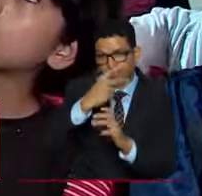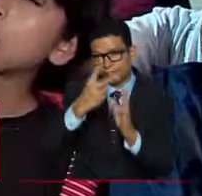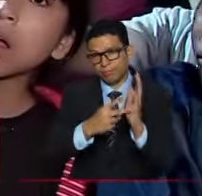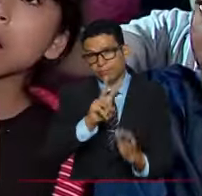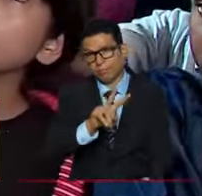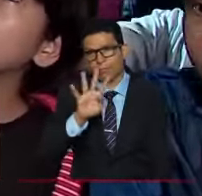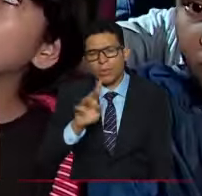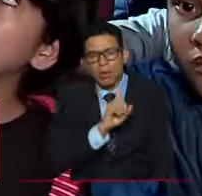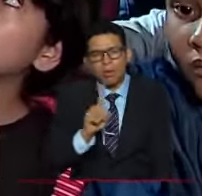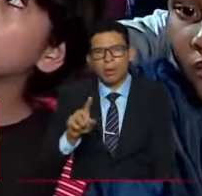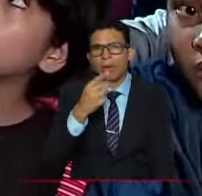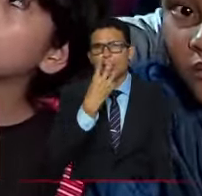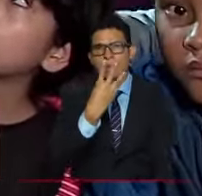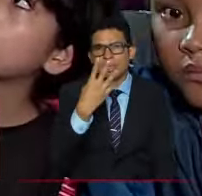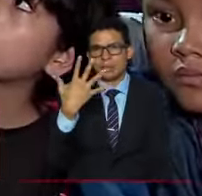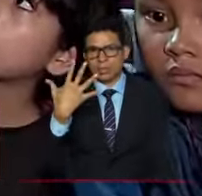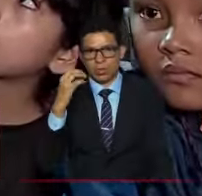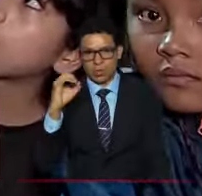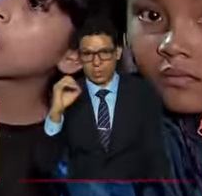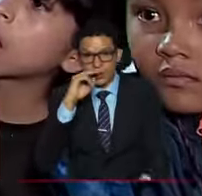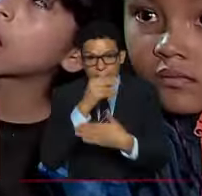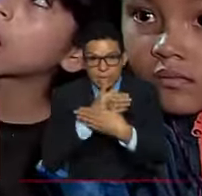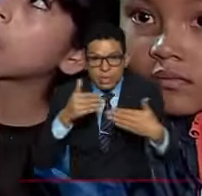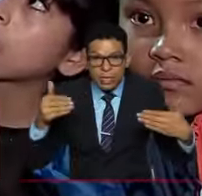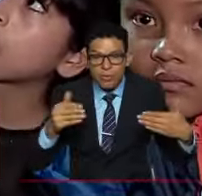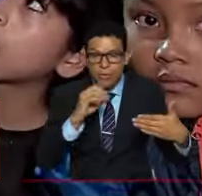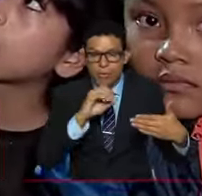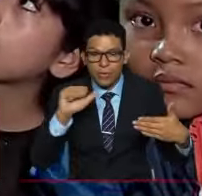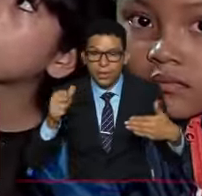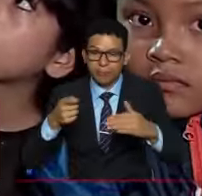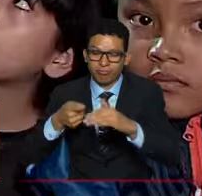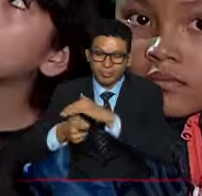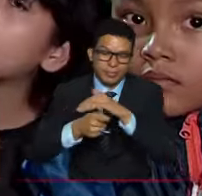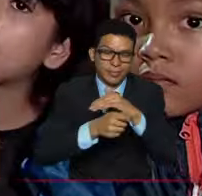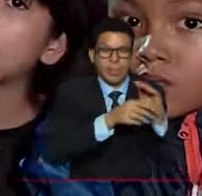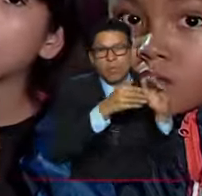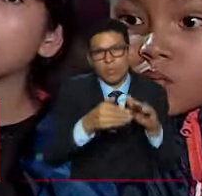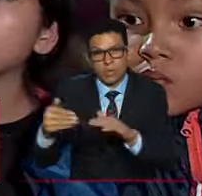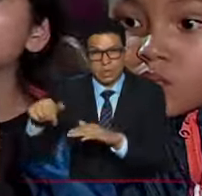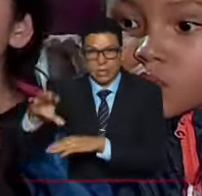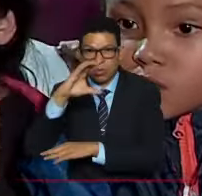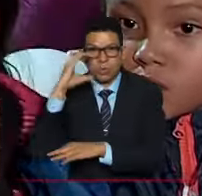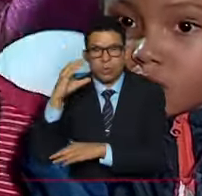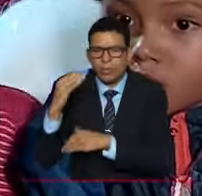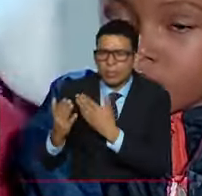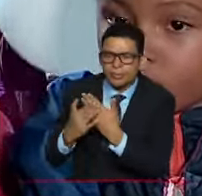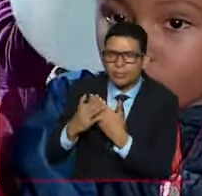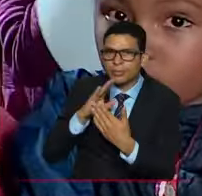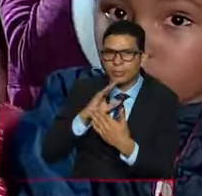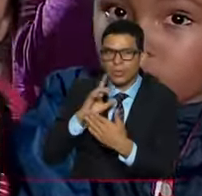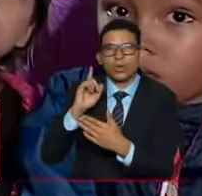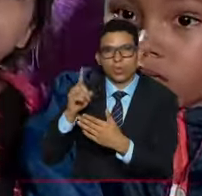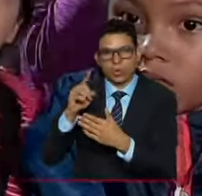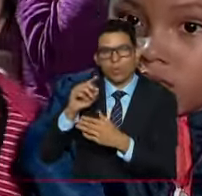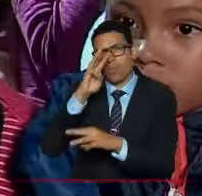2024, 350 niños y niñas han sido asesinados en nuestro país. Esos son datos revelados por la Conferencia